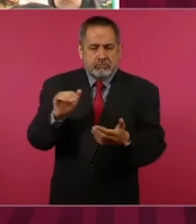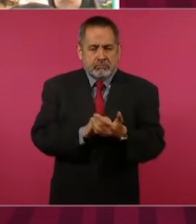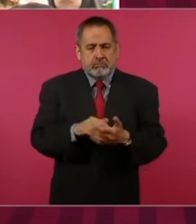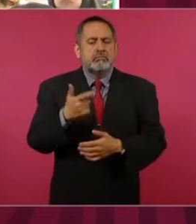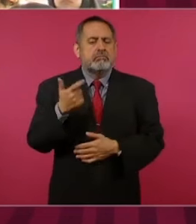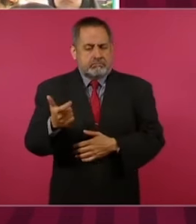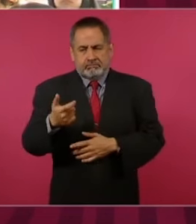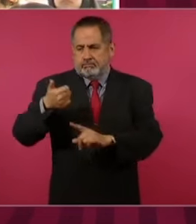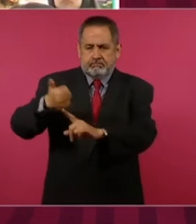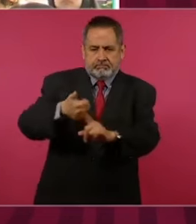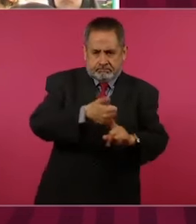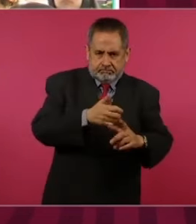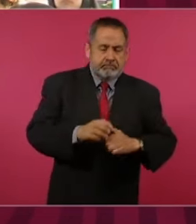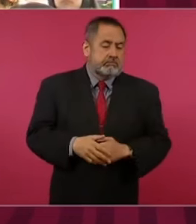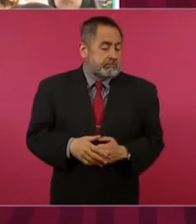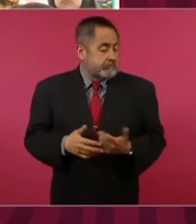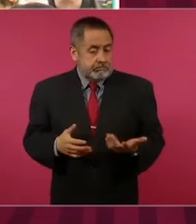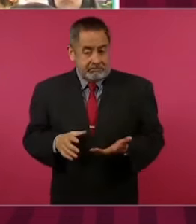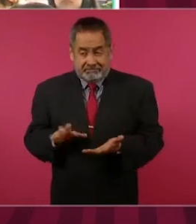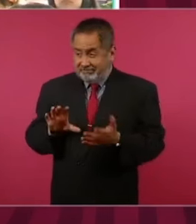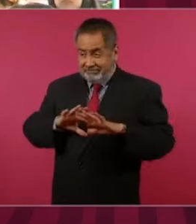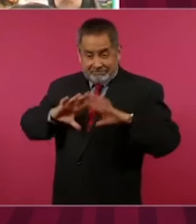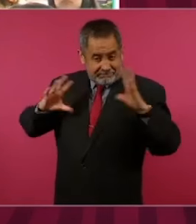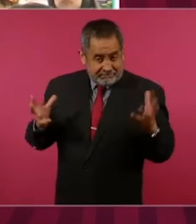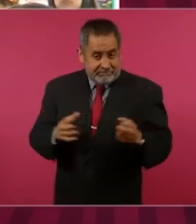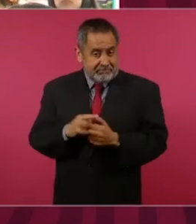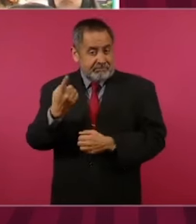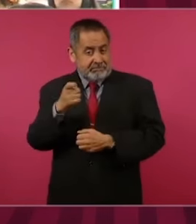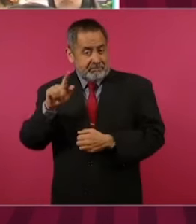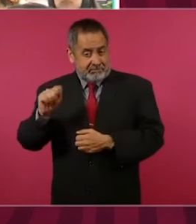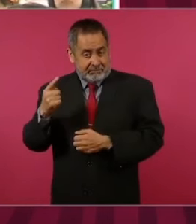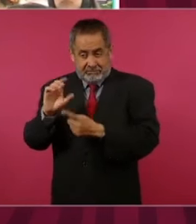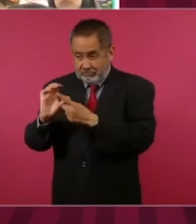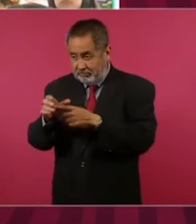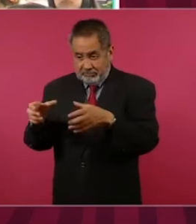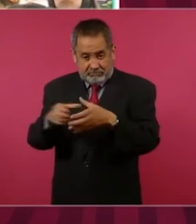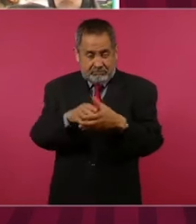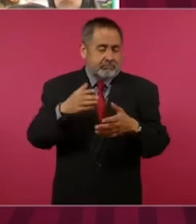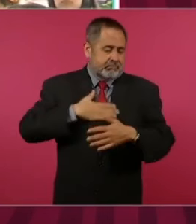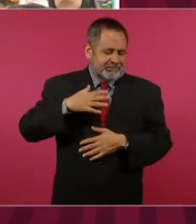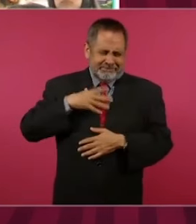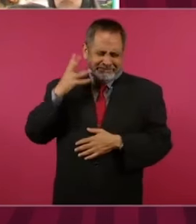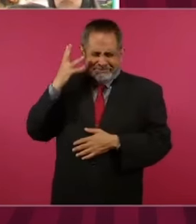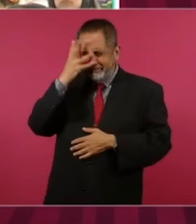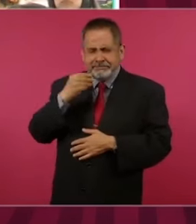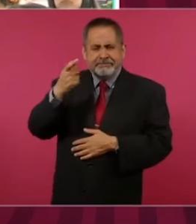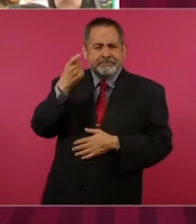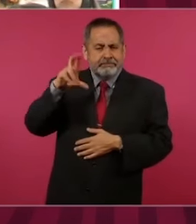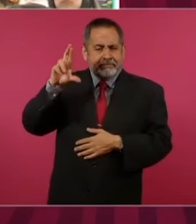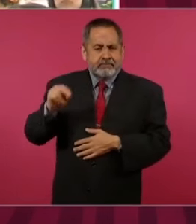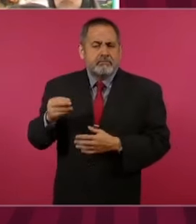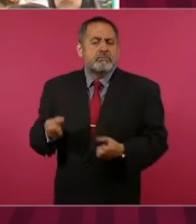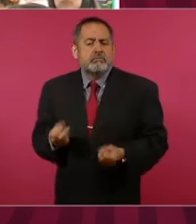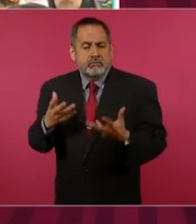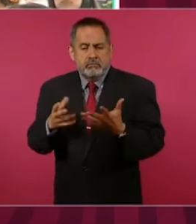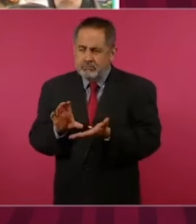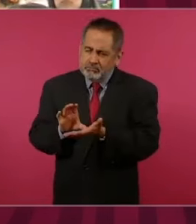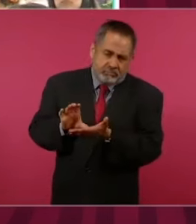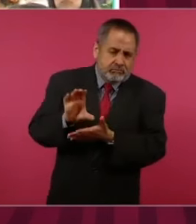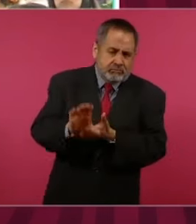800,000 pesos cada una. La inversión para estos 171 comités en nuestro estado, en este bello Quintana Roo, es de aproximadamente